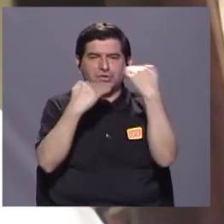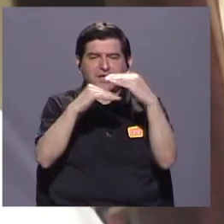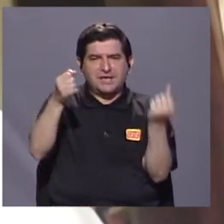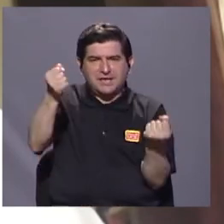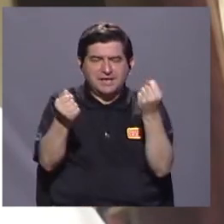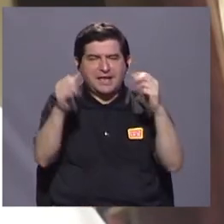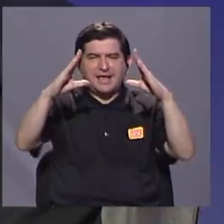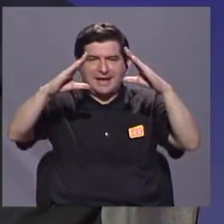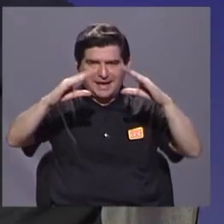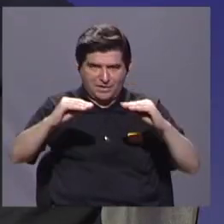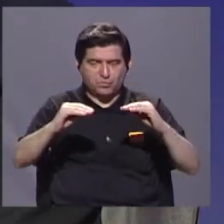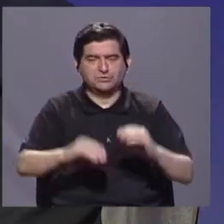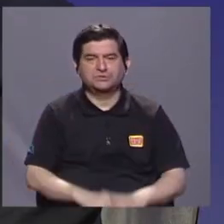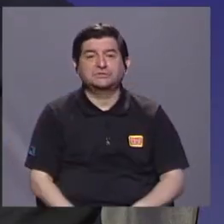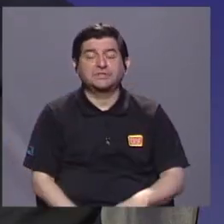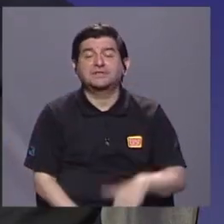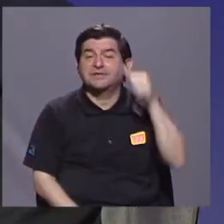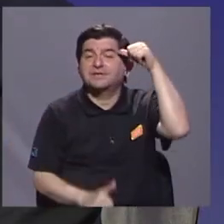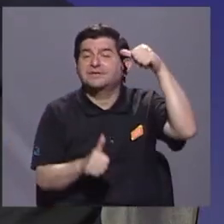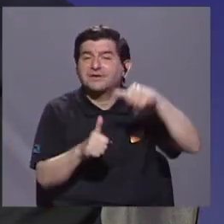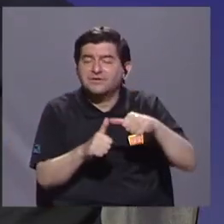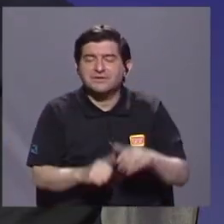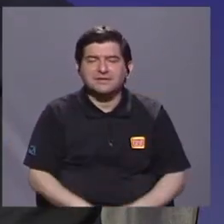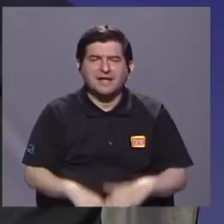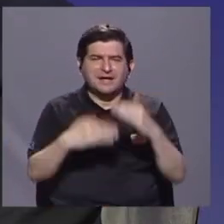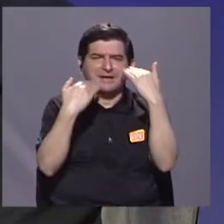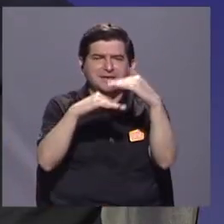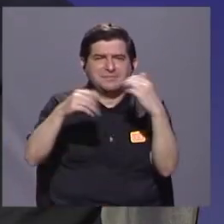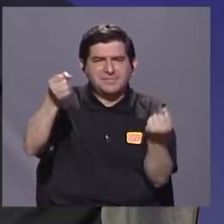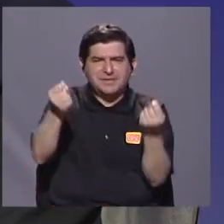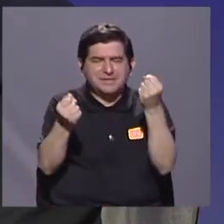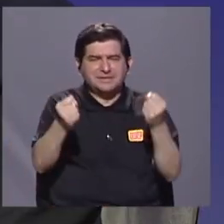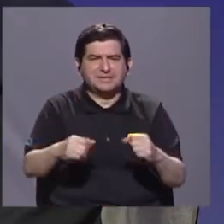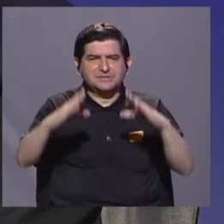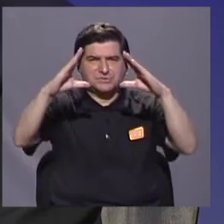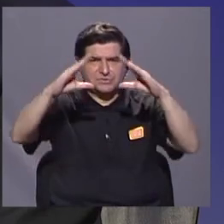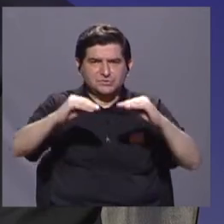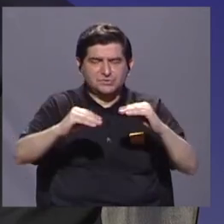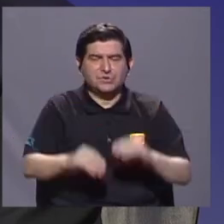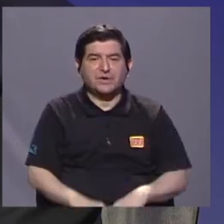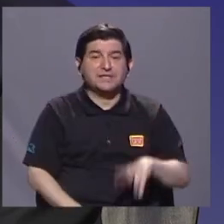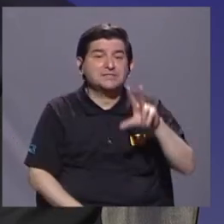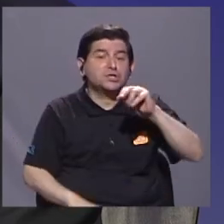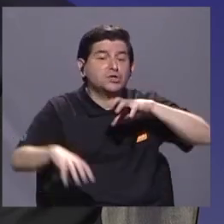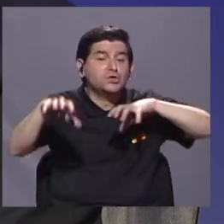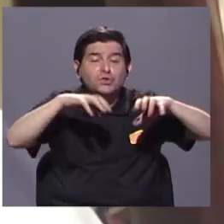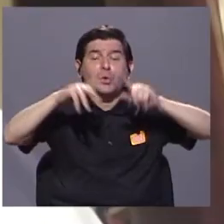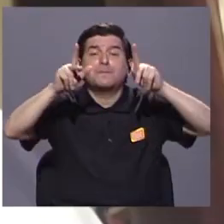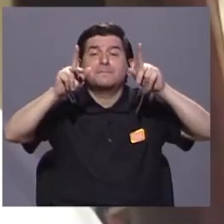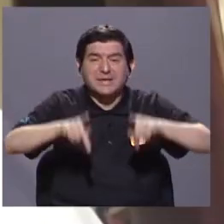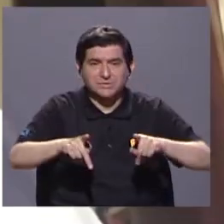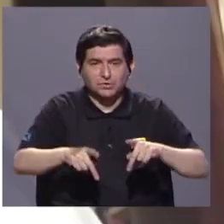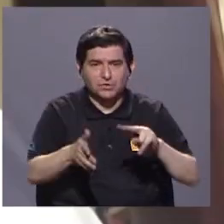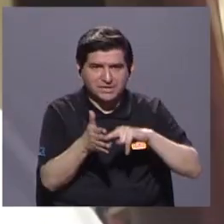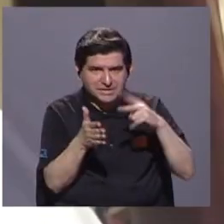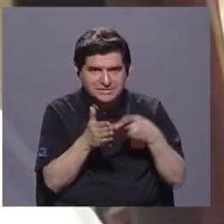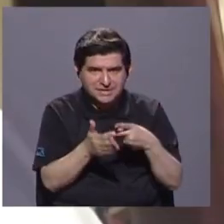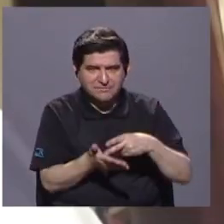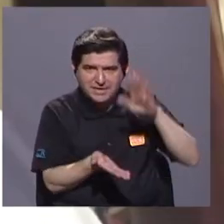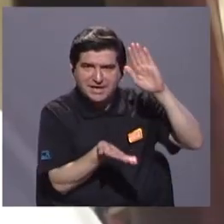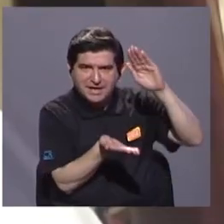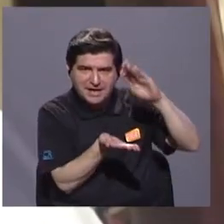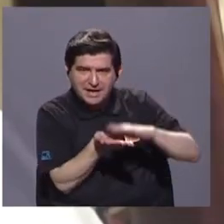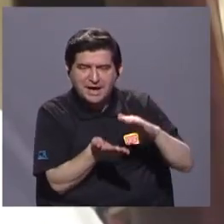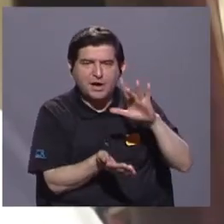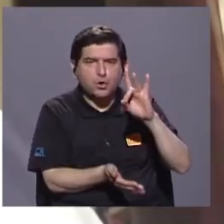vehicular nocturna, teniendo en cuenta que la restricción vehicular nocturna está asociada también a la no movilidad de las personas. Esto implica una reducción